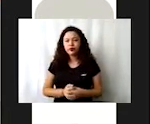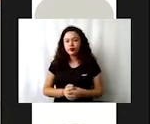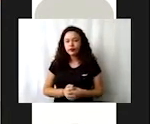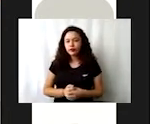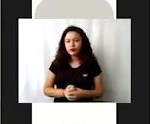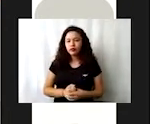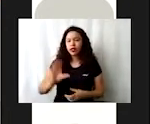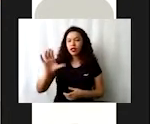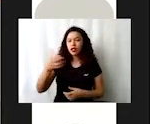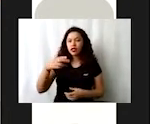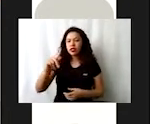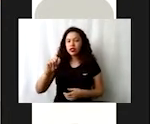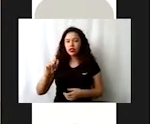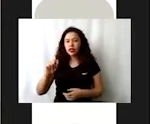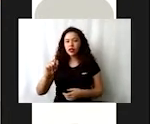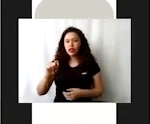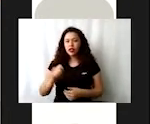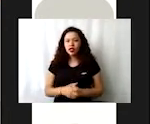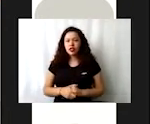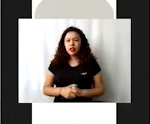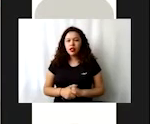chat una